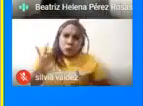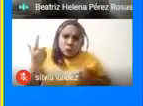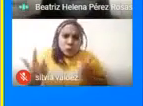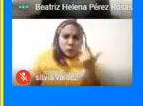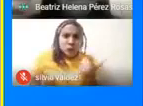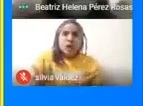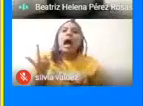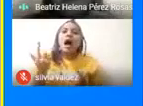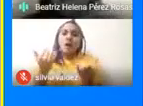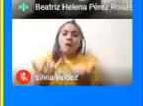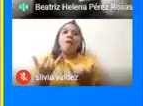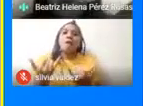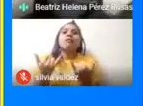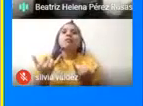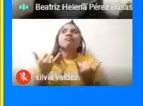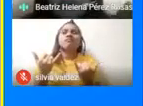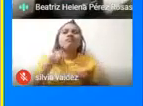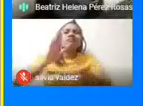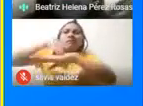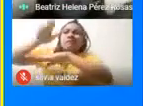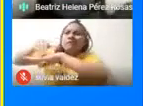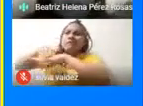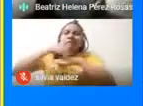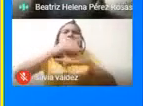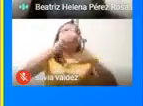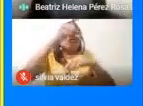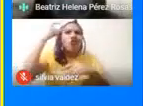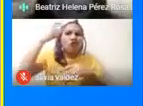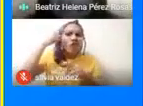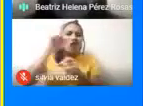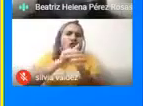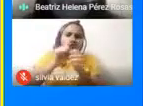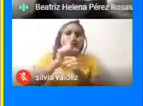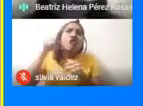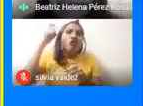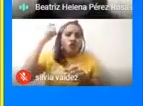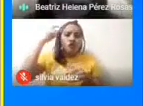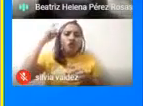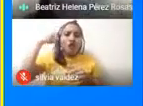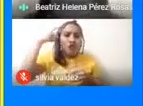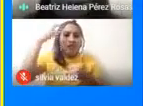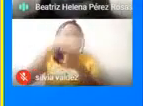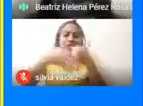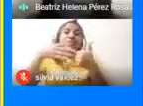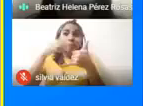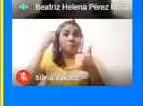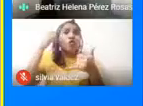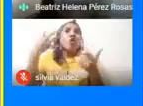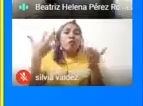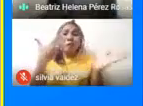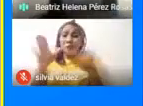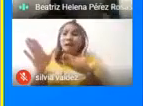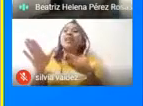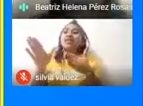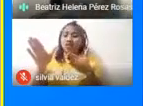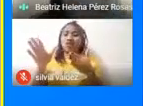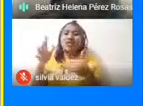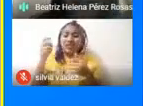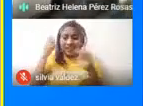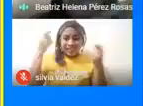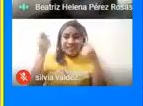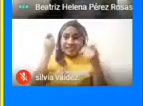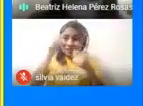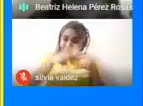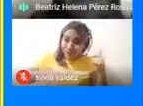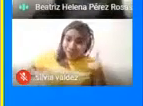hoy entonces el llamado a los gobiernos locales también y pues al gobierno nacional es en pensarse en esa planeación estratégica que permita que el